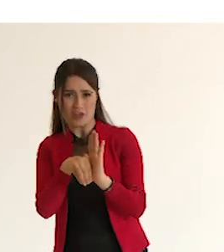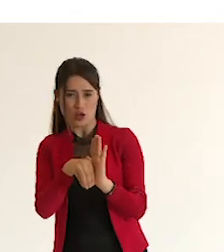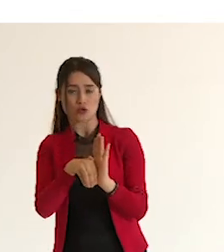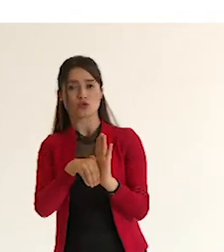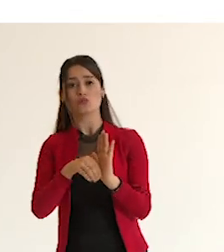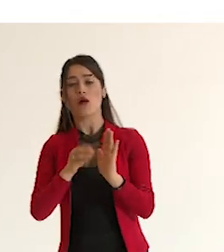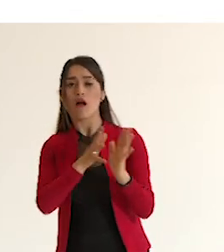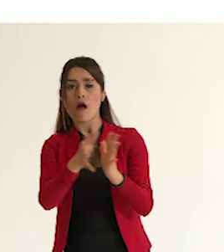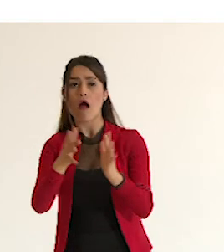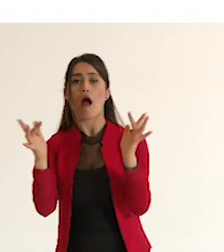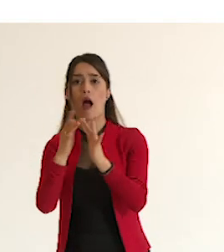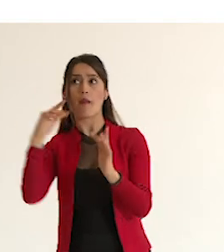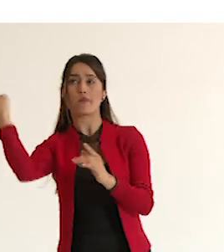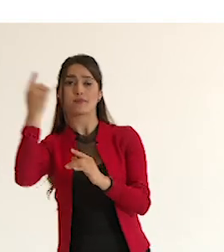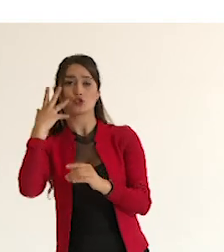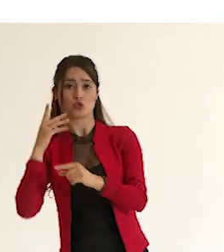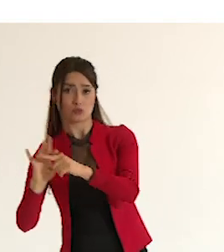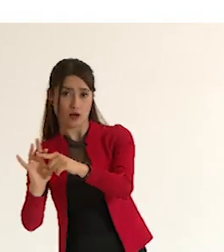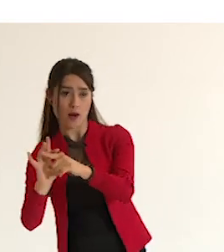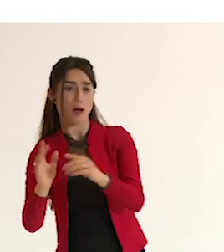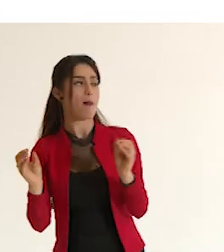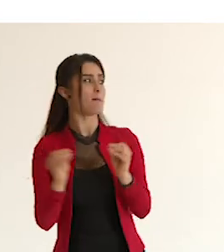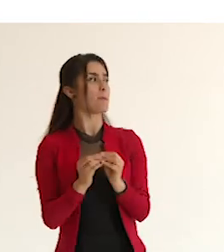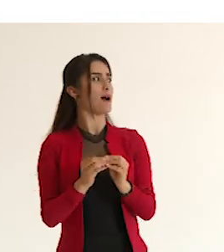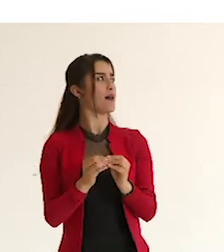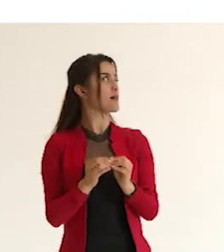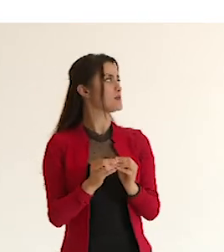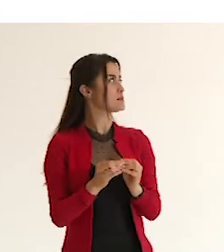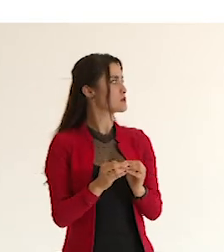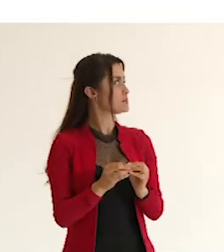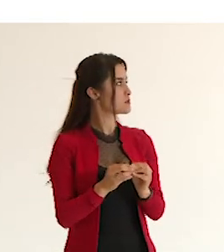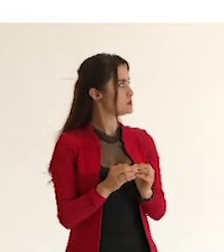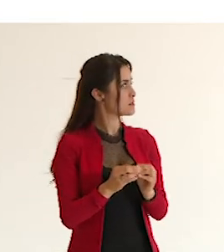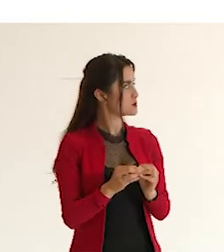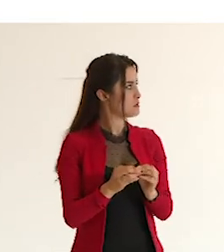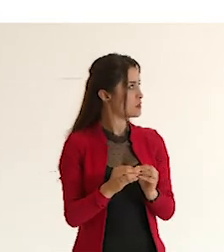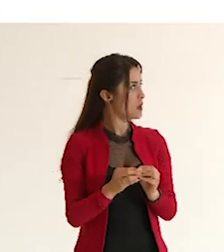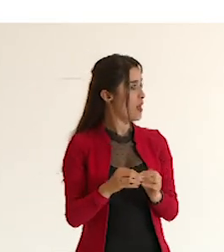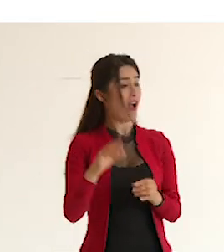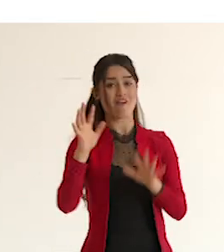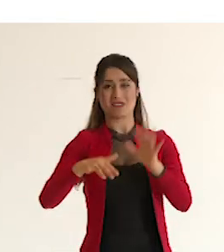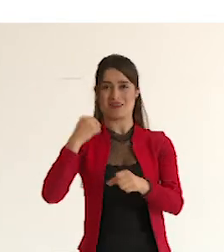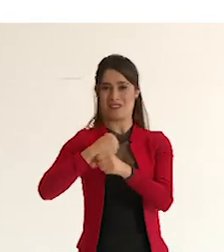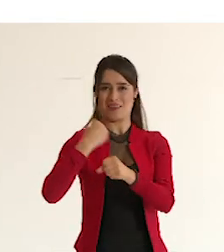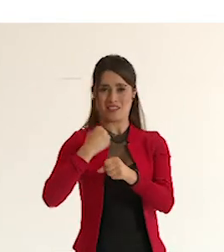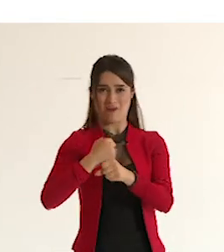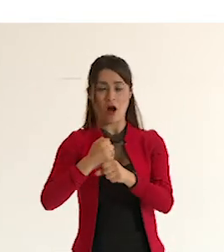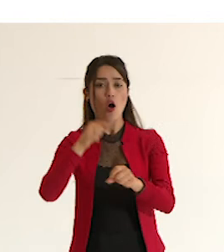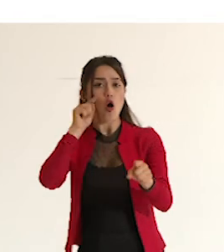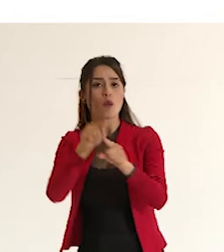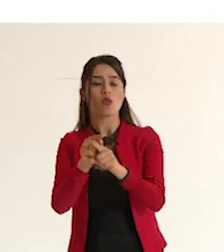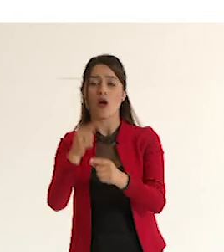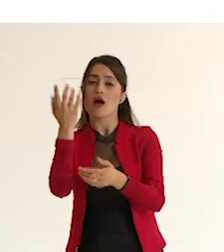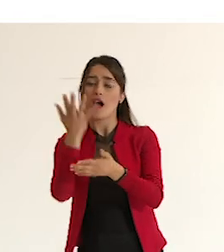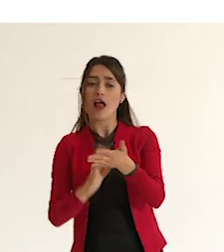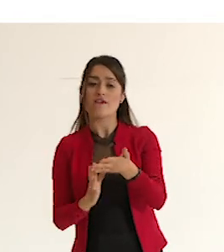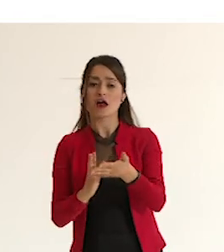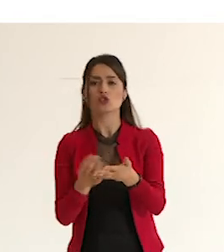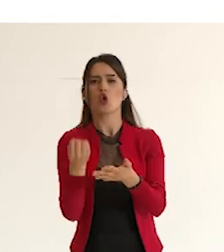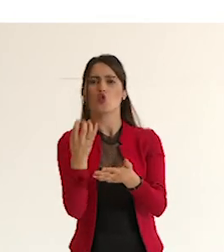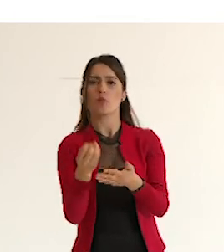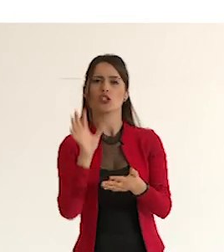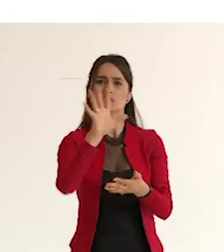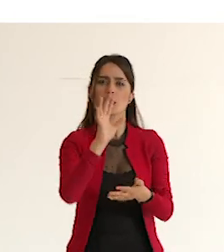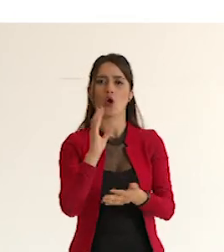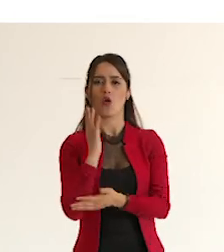si los trabajos de actividades son calificados únicamente con una nota numérica aquí aclaramos que lo que estamos diciendo es si no